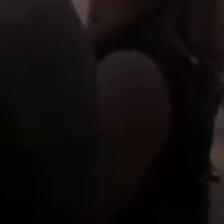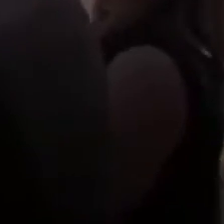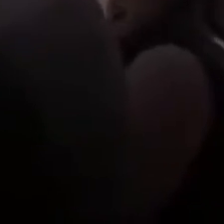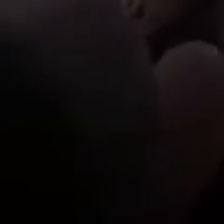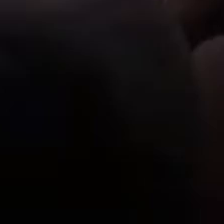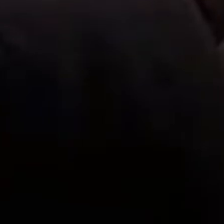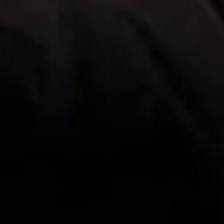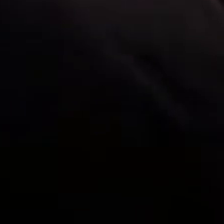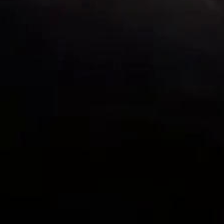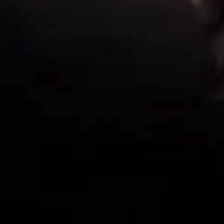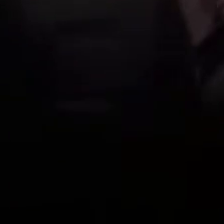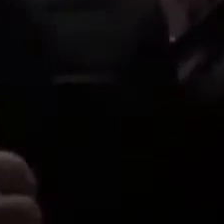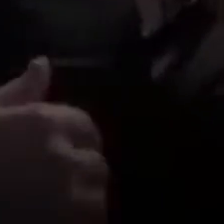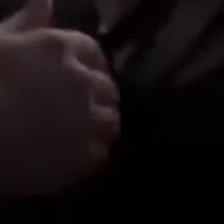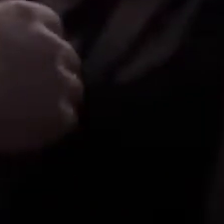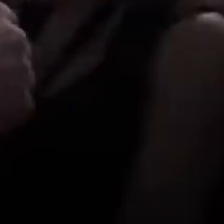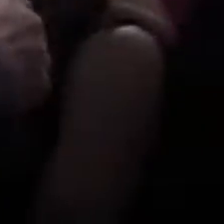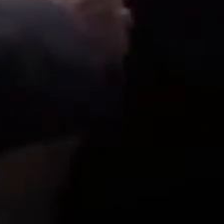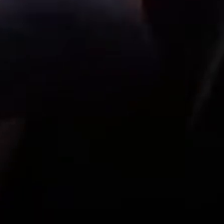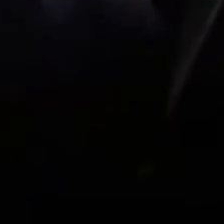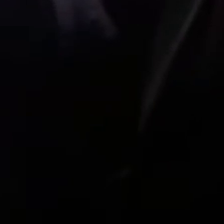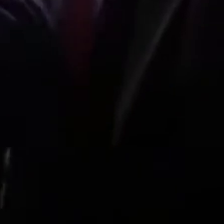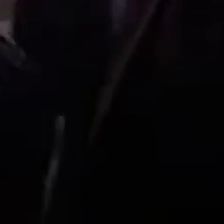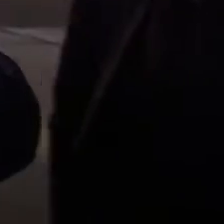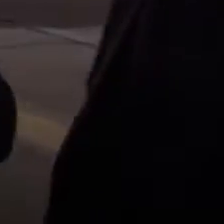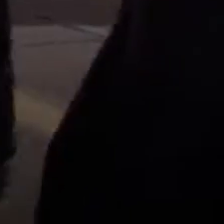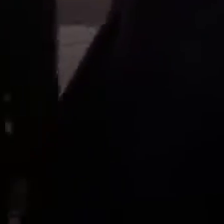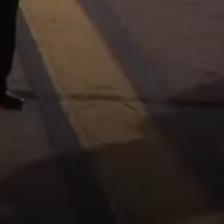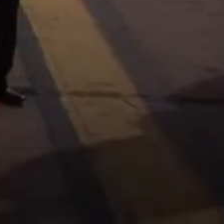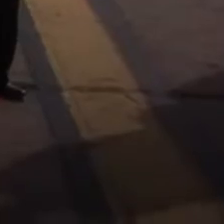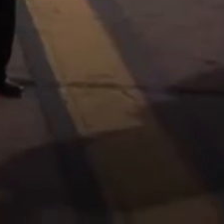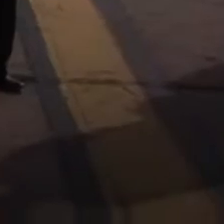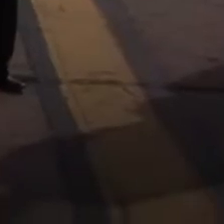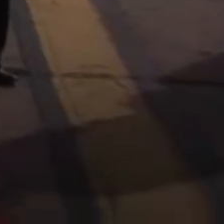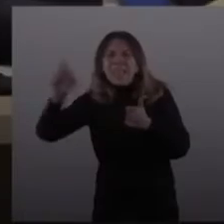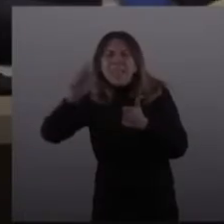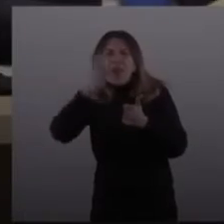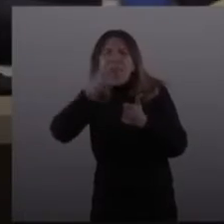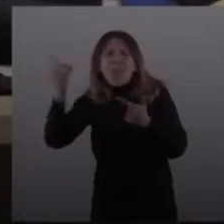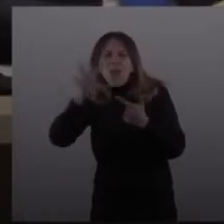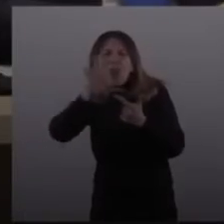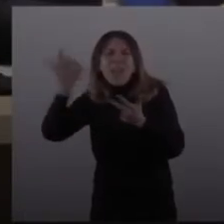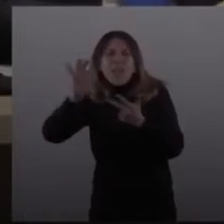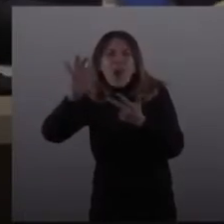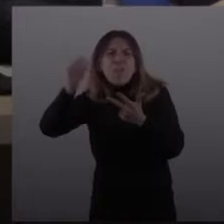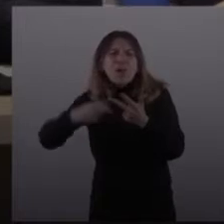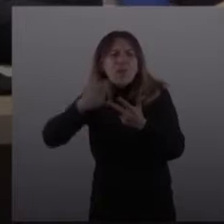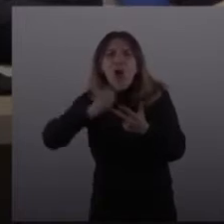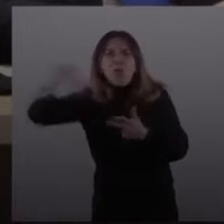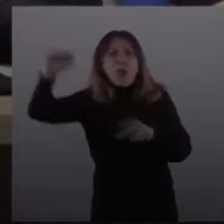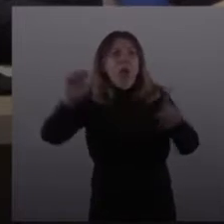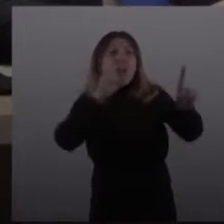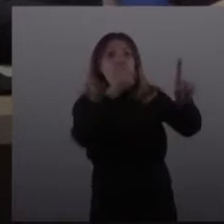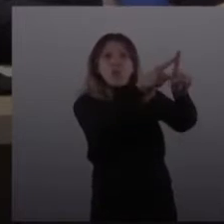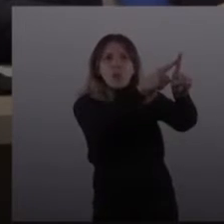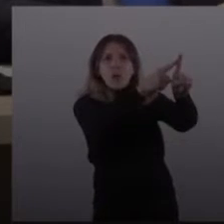que sus inflaciones aumentan el 300, 400, 500%. Hay que escuchar a Estados Unidos decir que su inflación